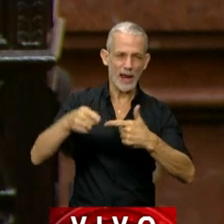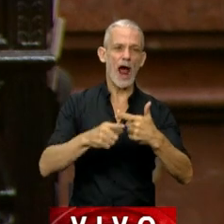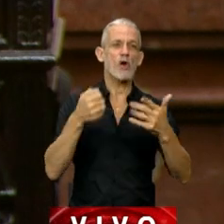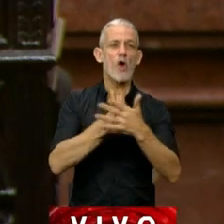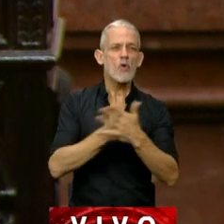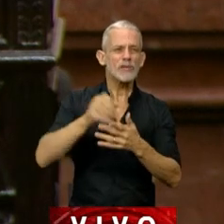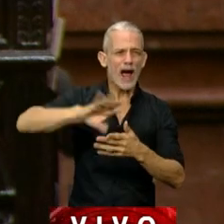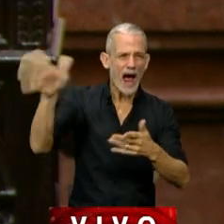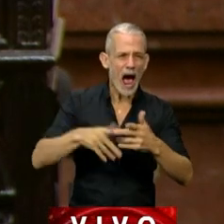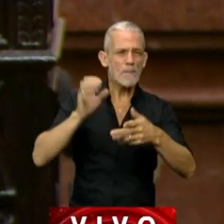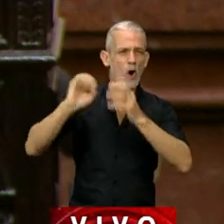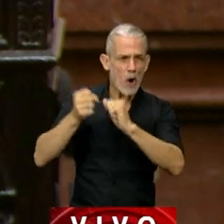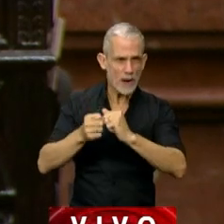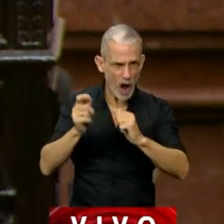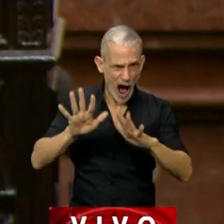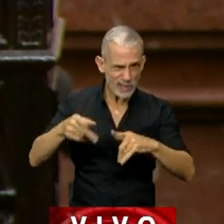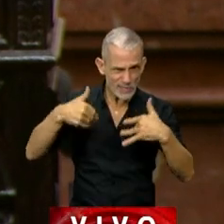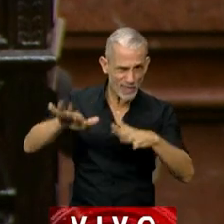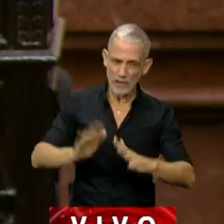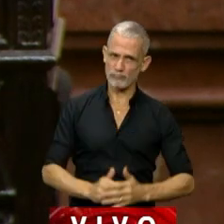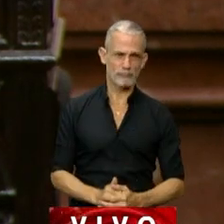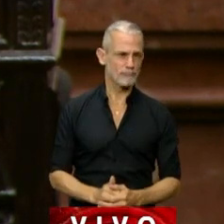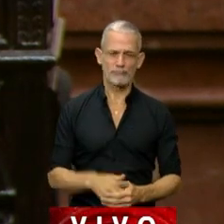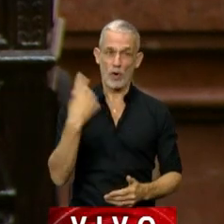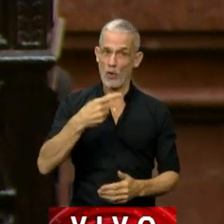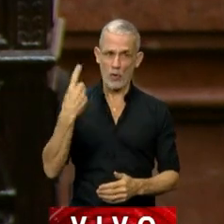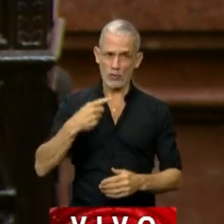las luchas campesinas y obreras que hay. La verdad que